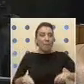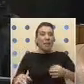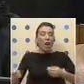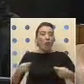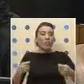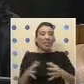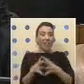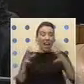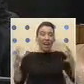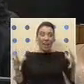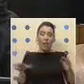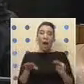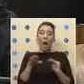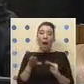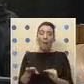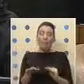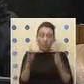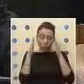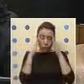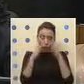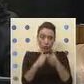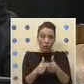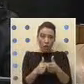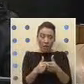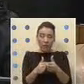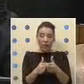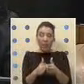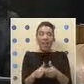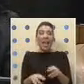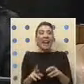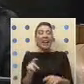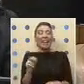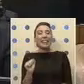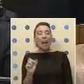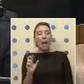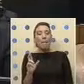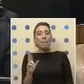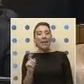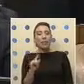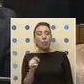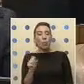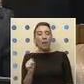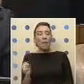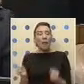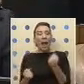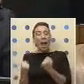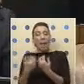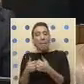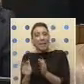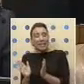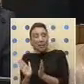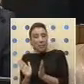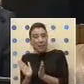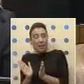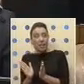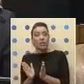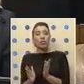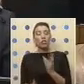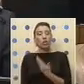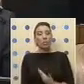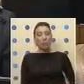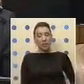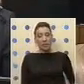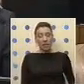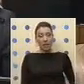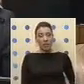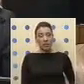similares. Apoyaremos la focalización del régimen de renta presunta para las microempresas. Por eso, señor presidente y